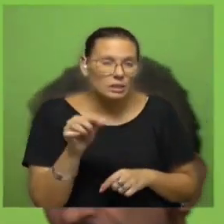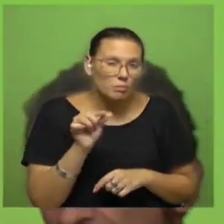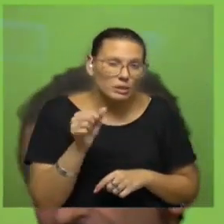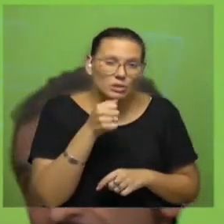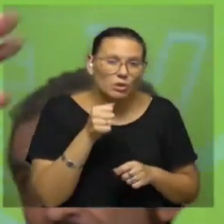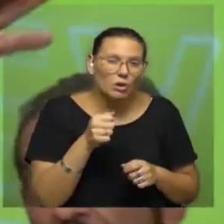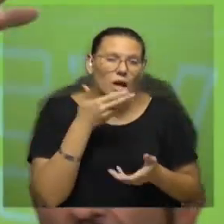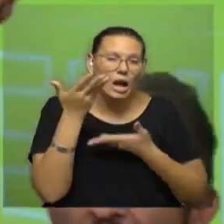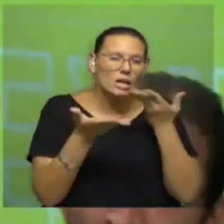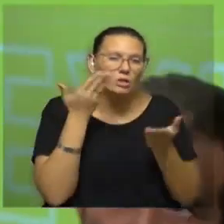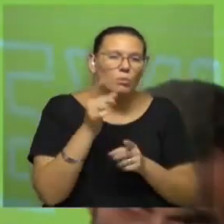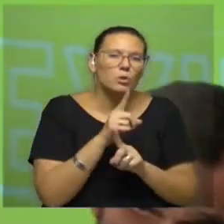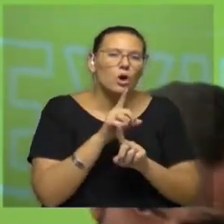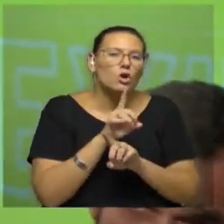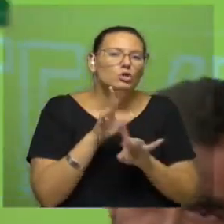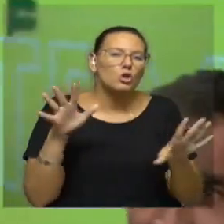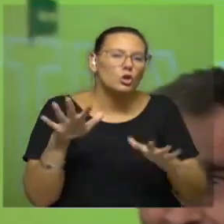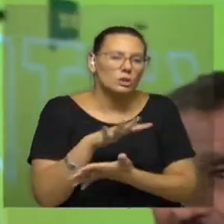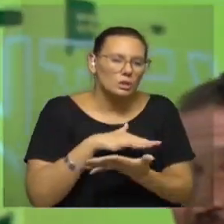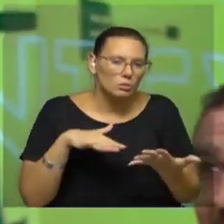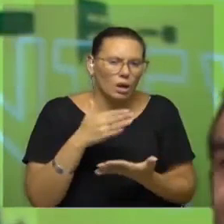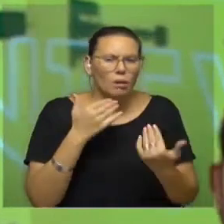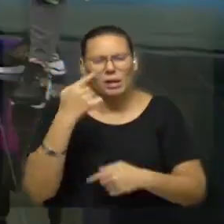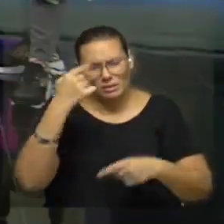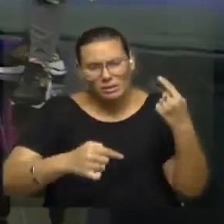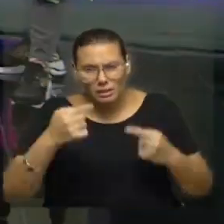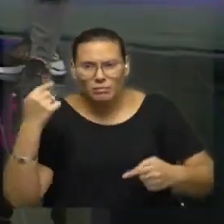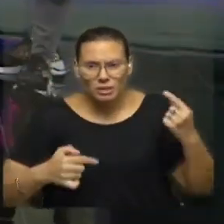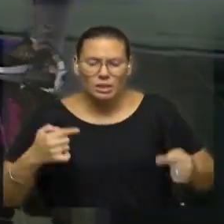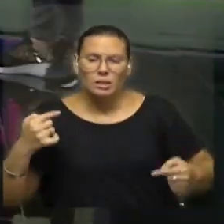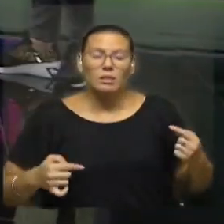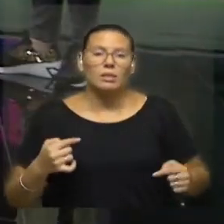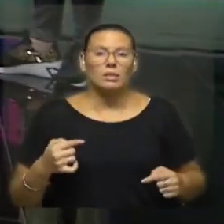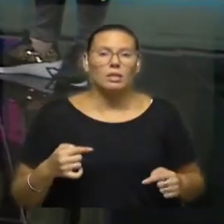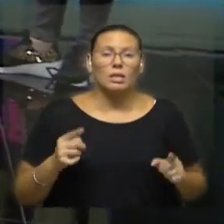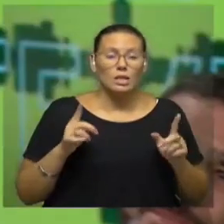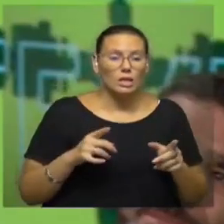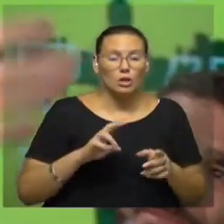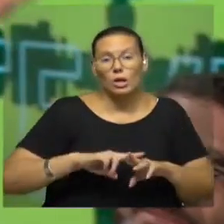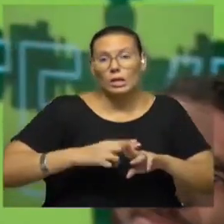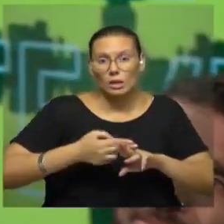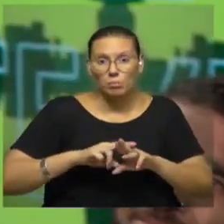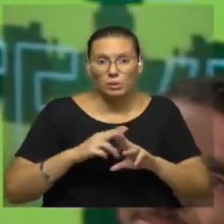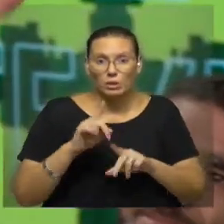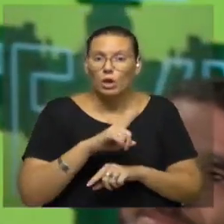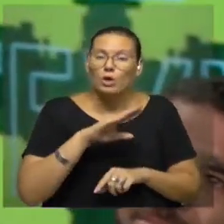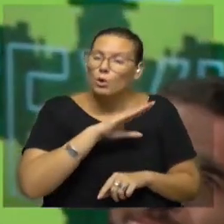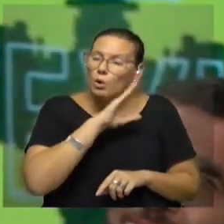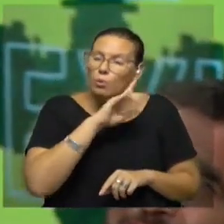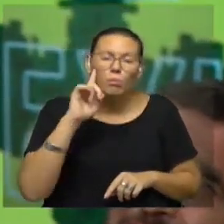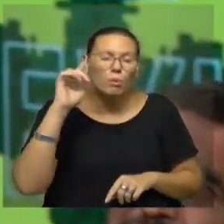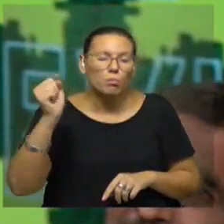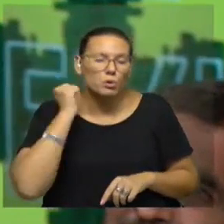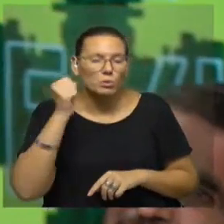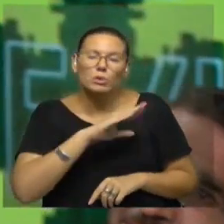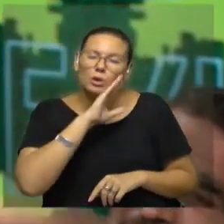la canción, pero la canción no es todo esa, la tragedia, habla de muchas cosas. Y también de que el estribillo, cuando no duerme por sueño, duerme para soñar, por